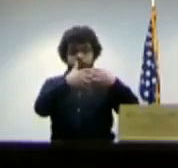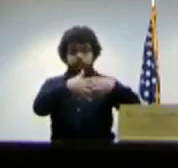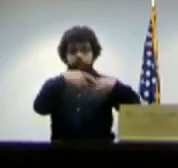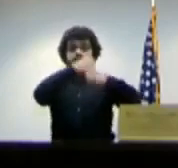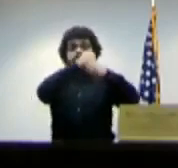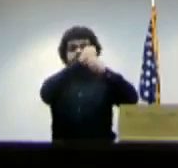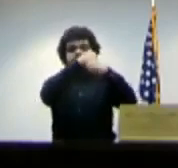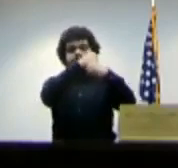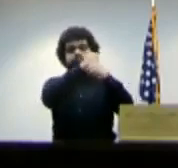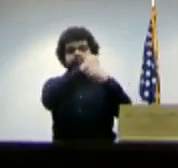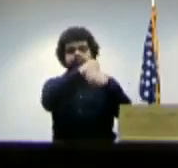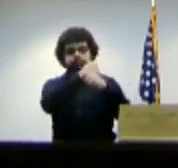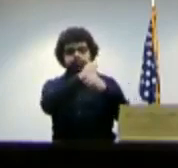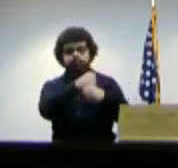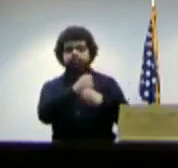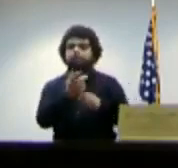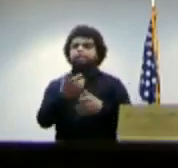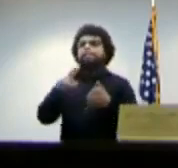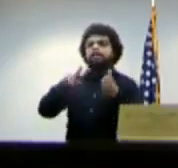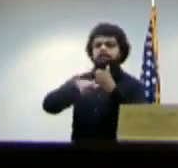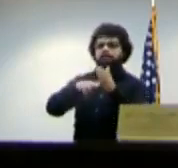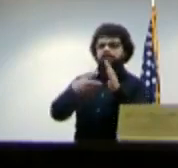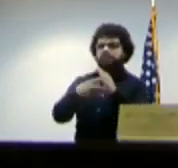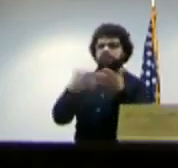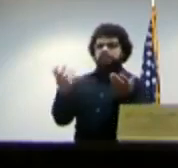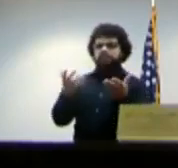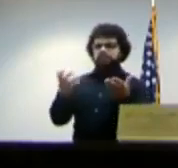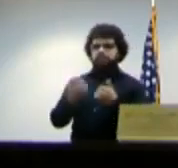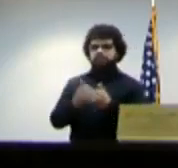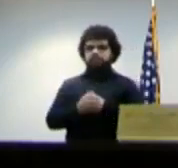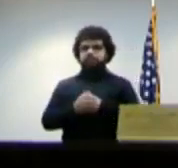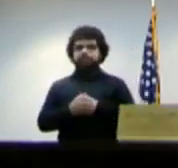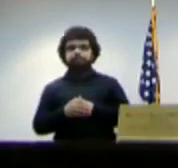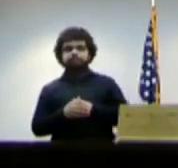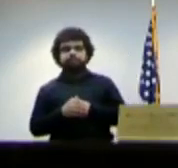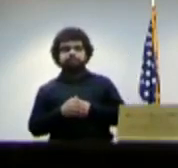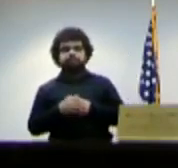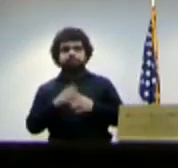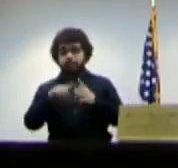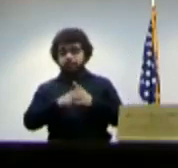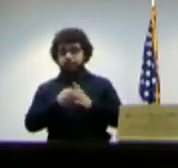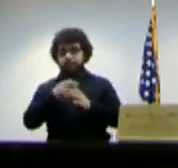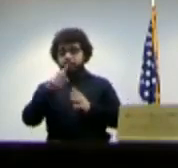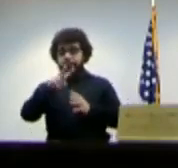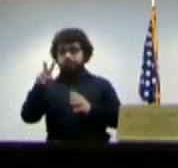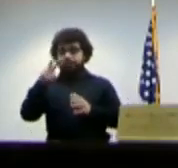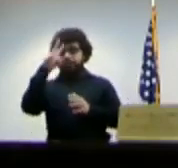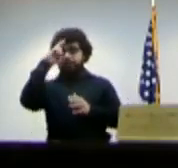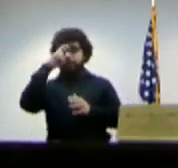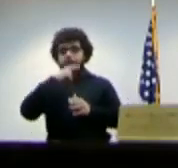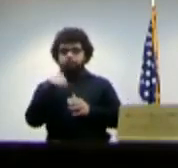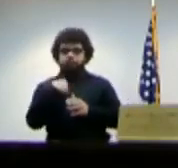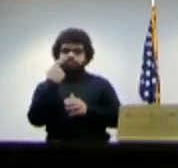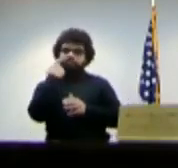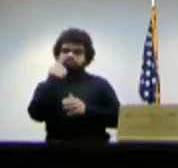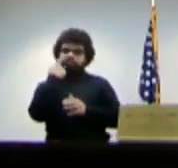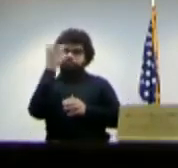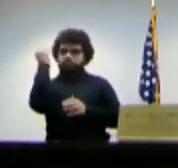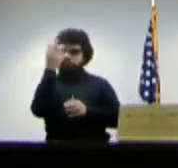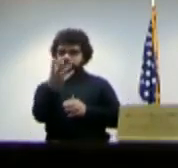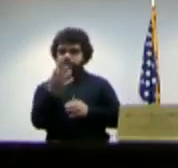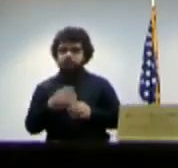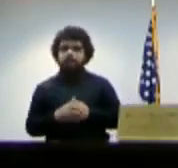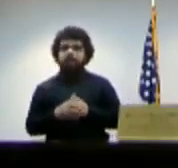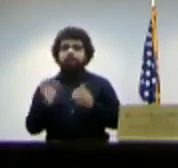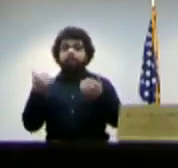¿Cuando dice eventos, a qué se refiere? Sí, comenzando el 22 de agosto, como mencionábamos ahorita, tuvimos una